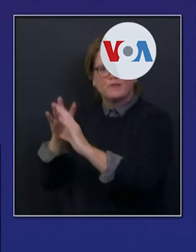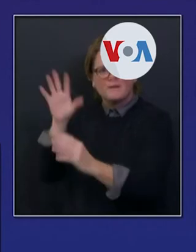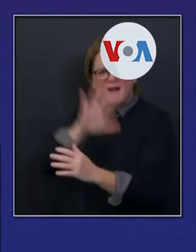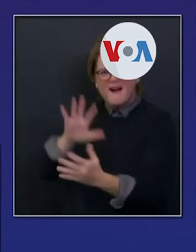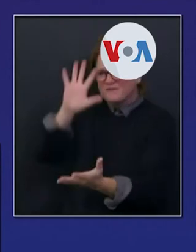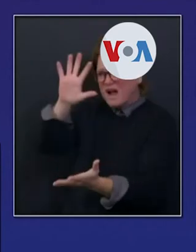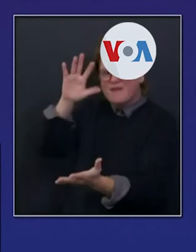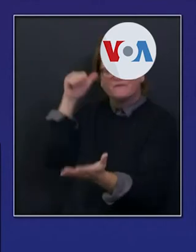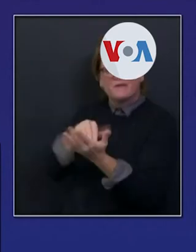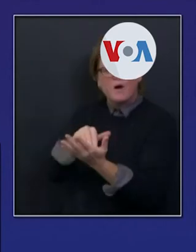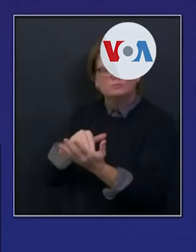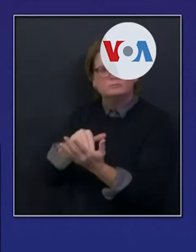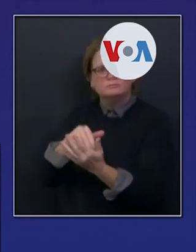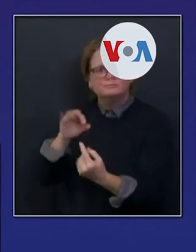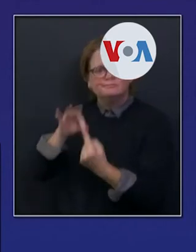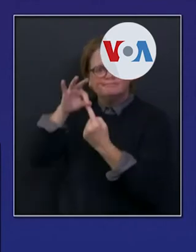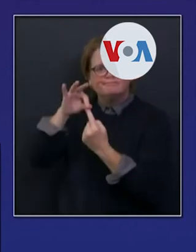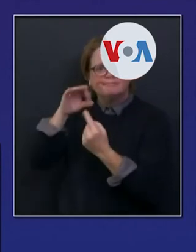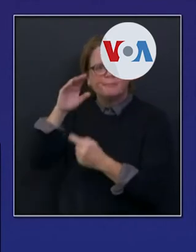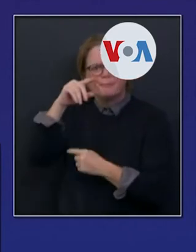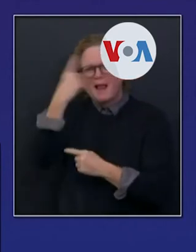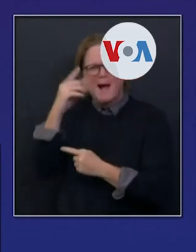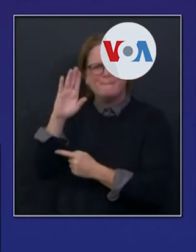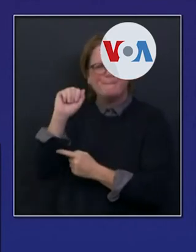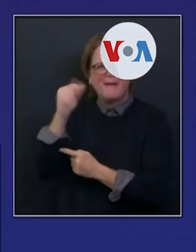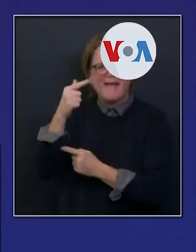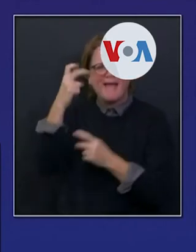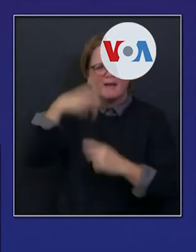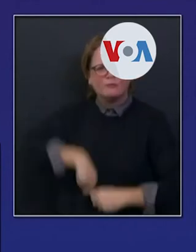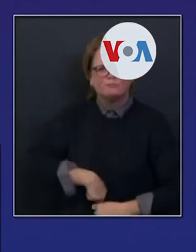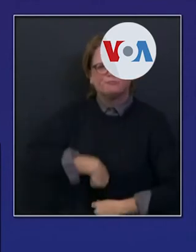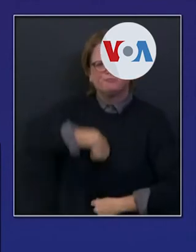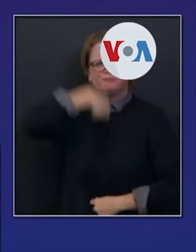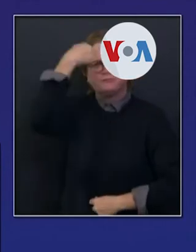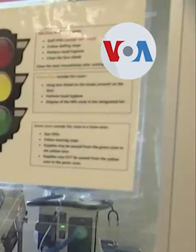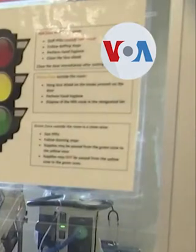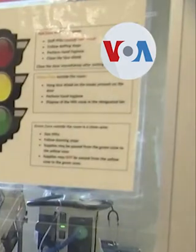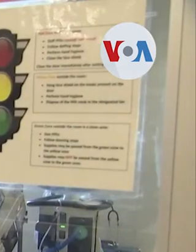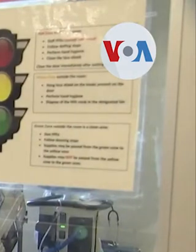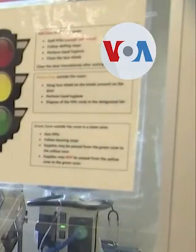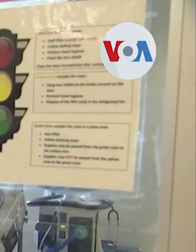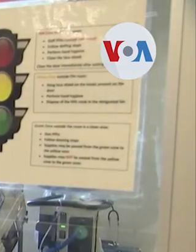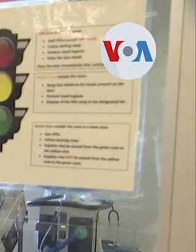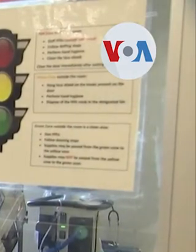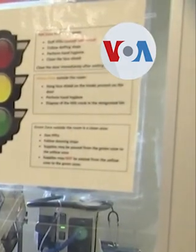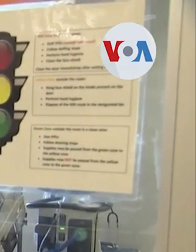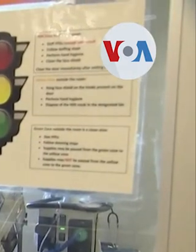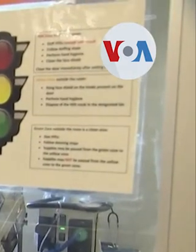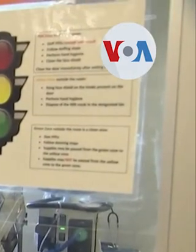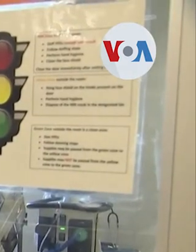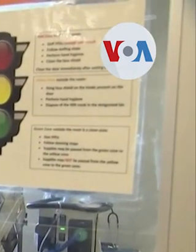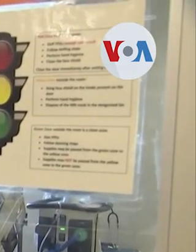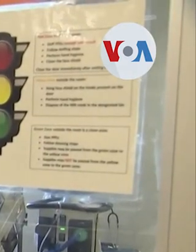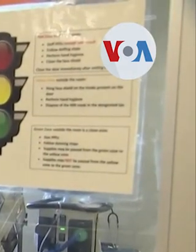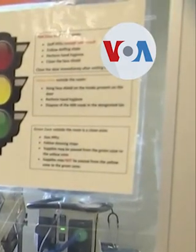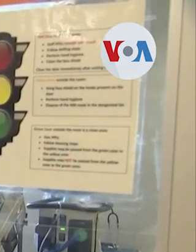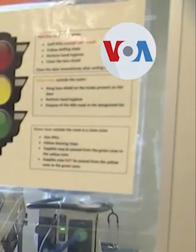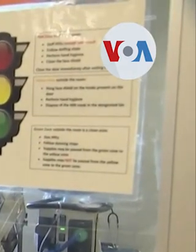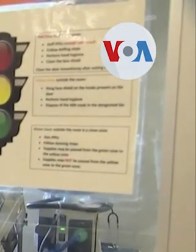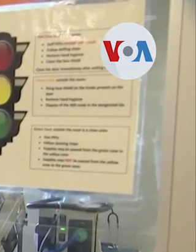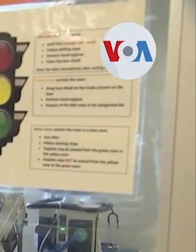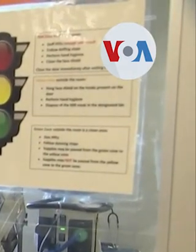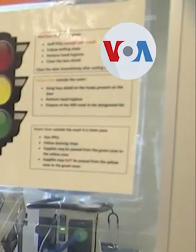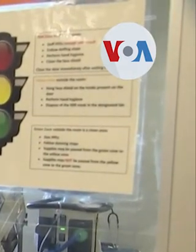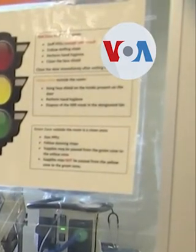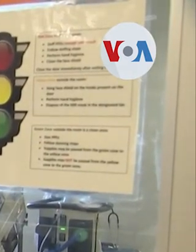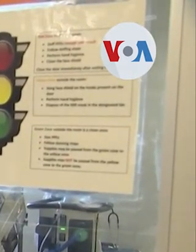comprar el estado y las distribuimos a San Diego, Los Ángeles y otros condados. Mientras el coronavirus sigue infectando y acabando con la vida